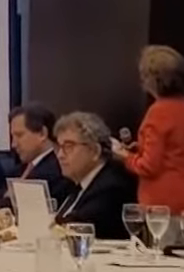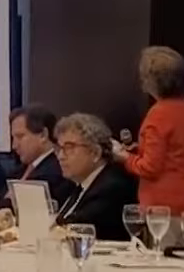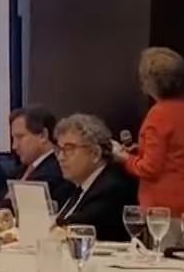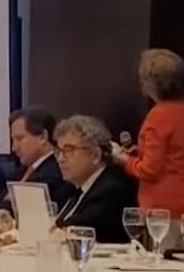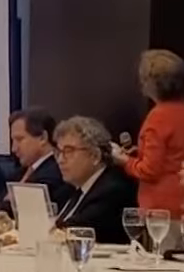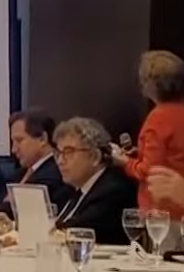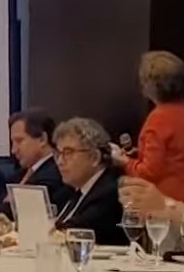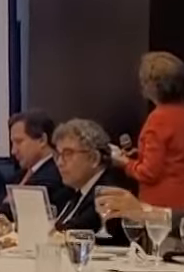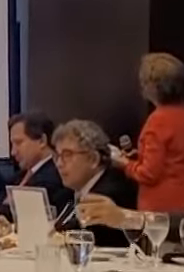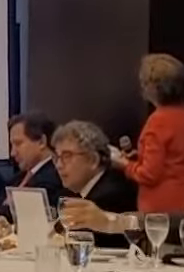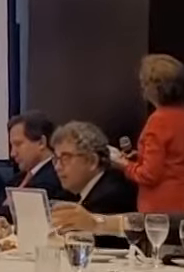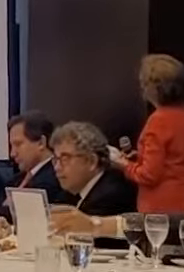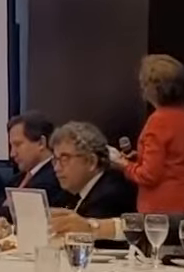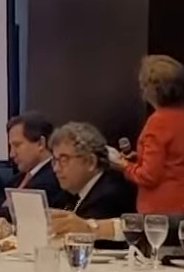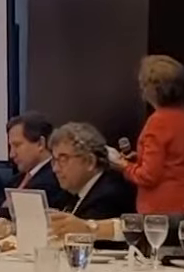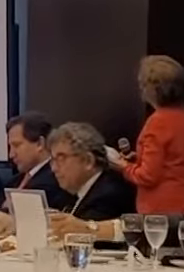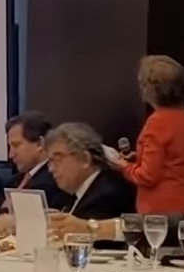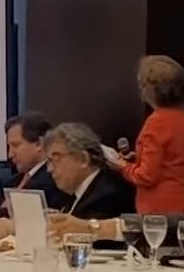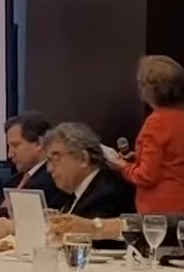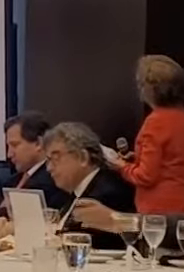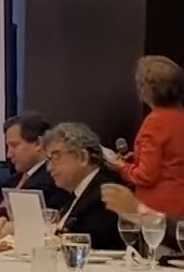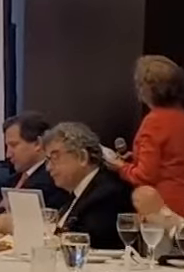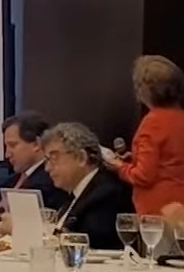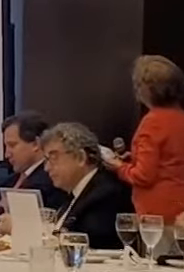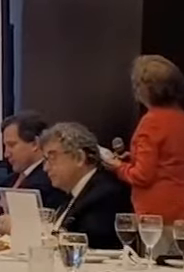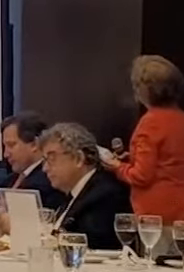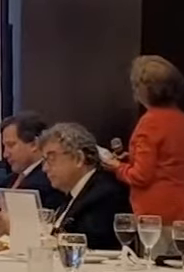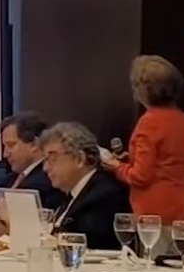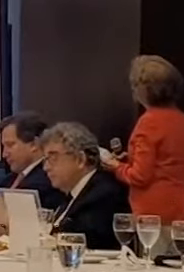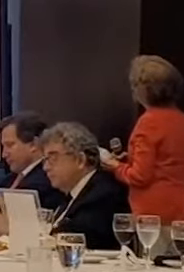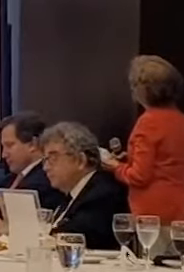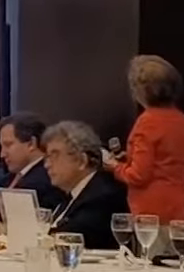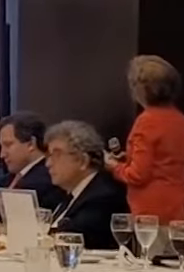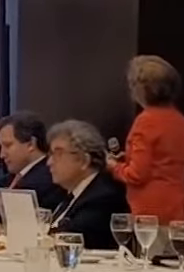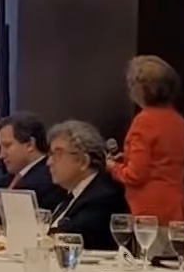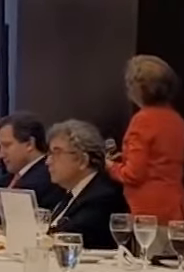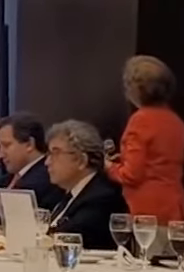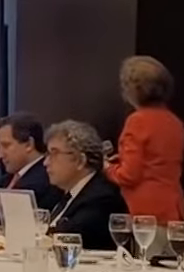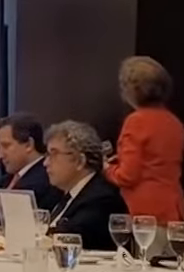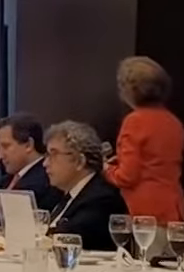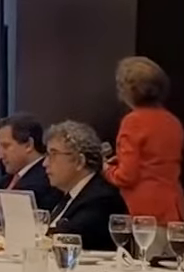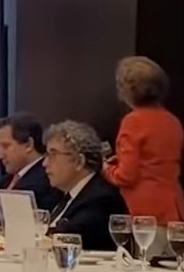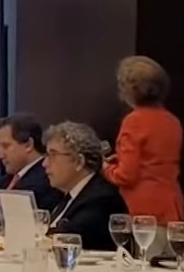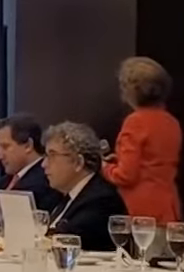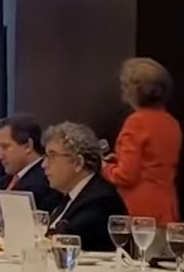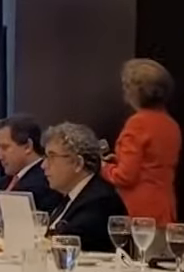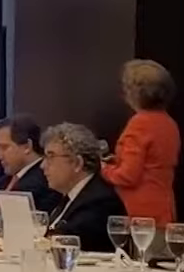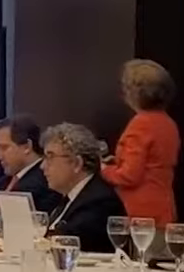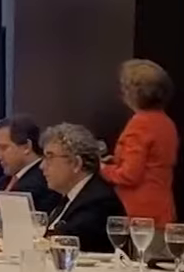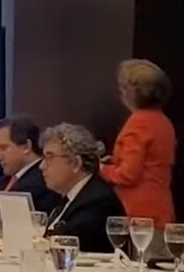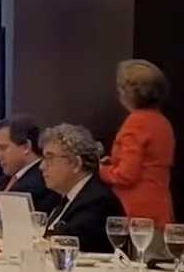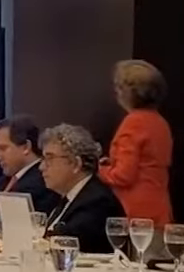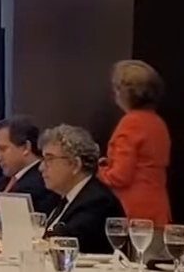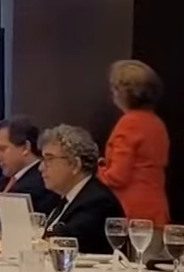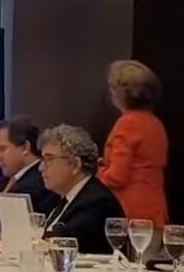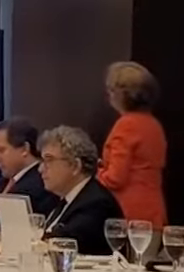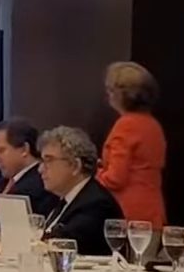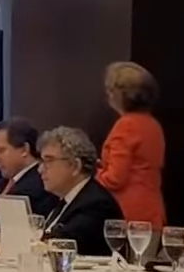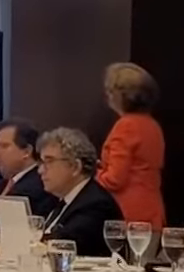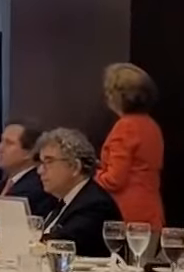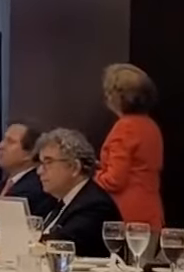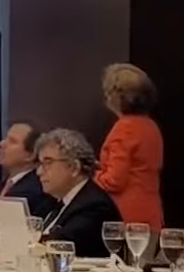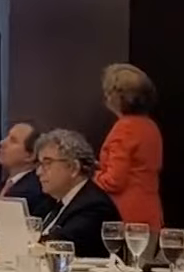de Información Financiera o yo jamás recibimos ninguna, se lo digo bajo